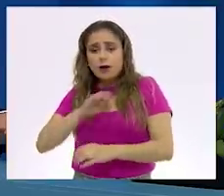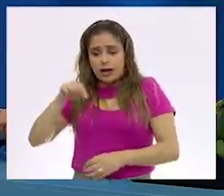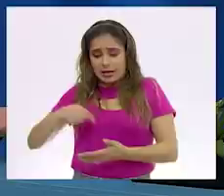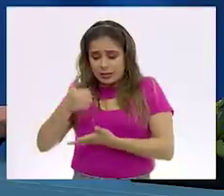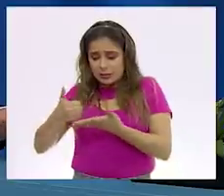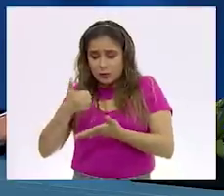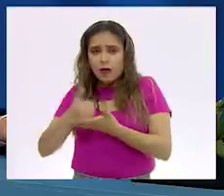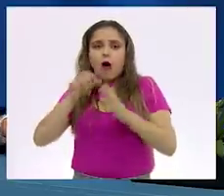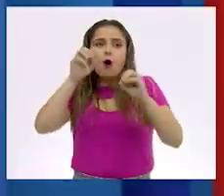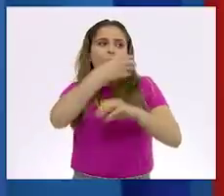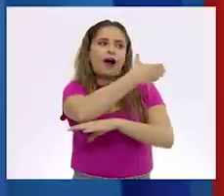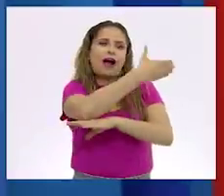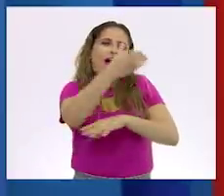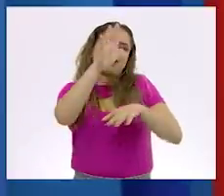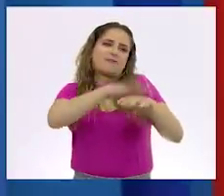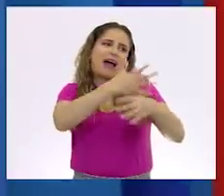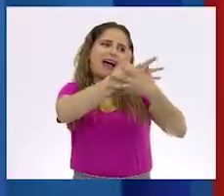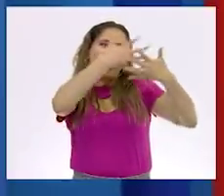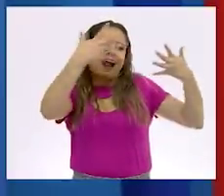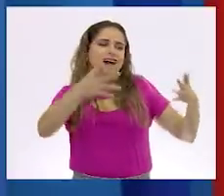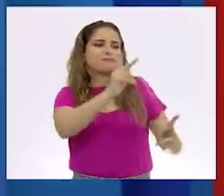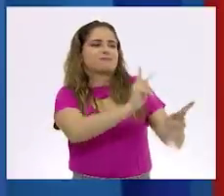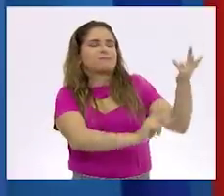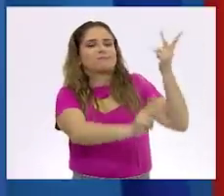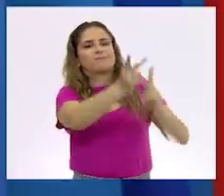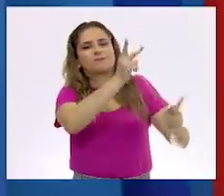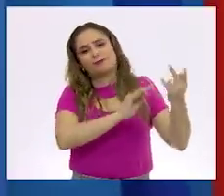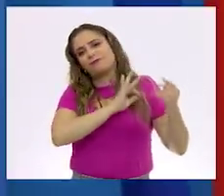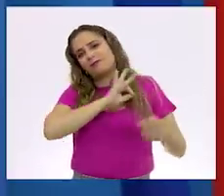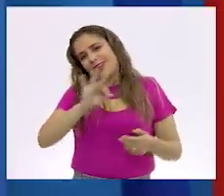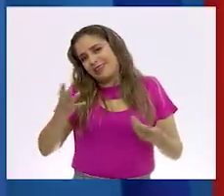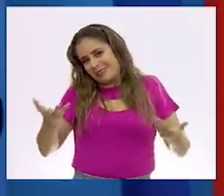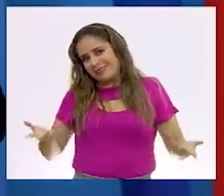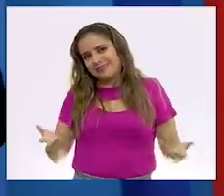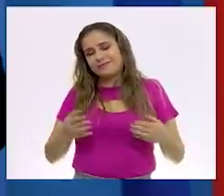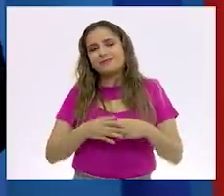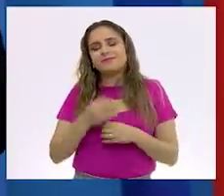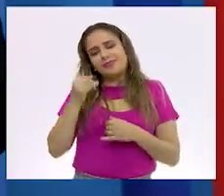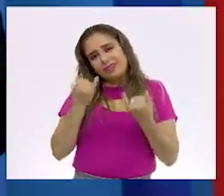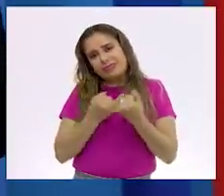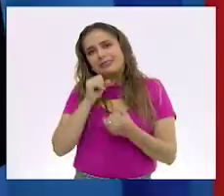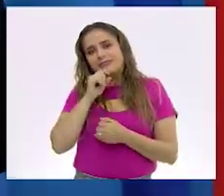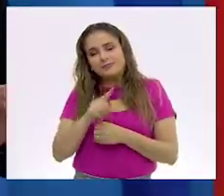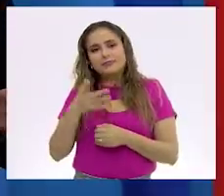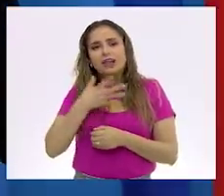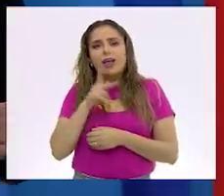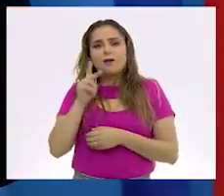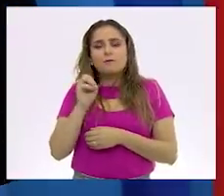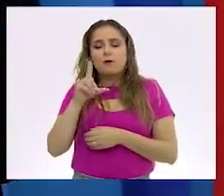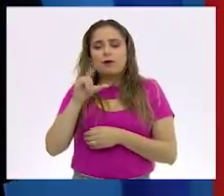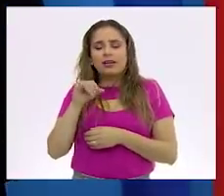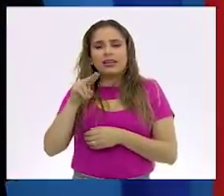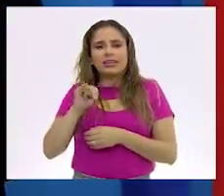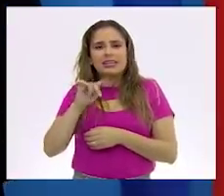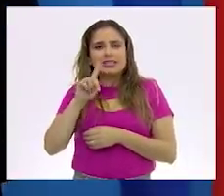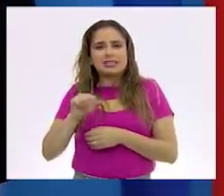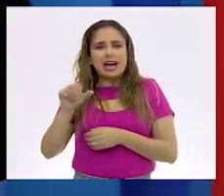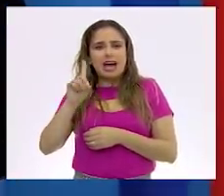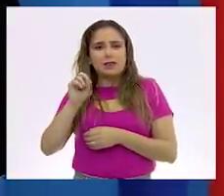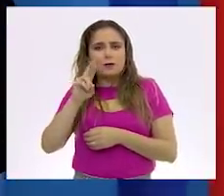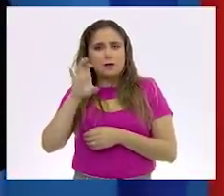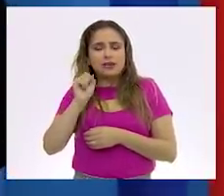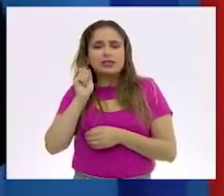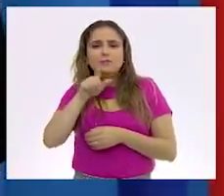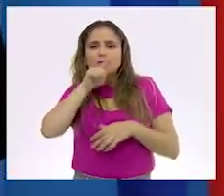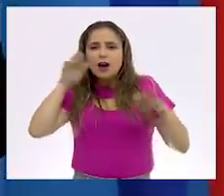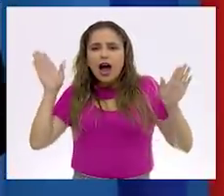o en el campo. Y bueno, también se contribuye a crear un hogar para los polinizadores que viven en la